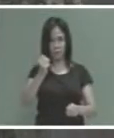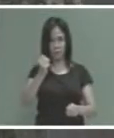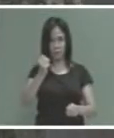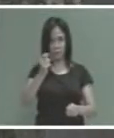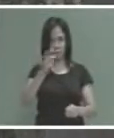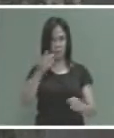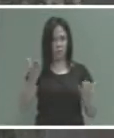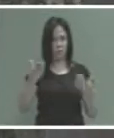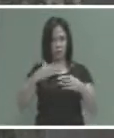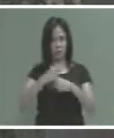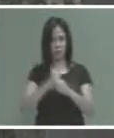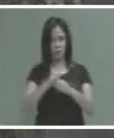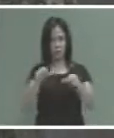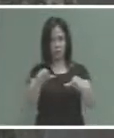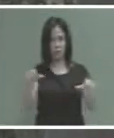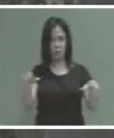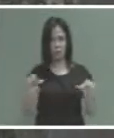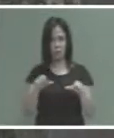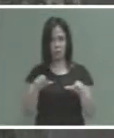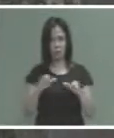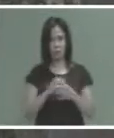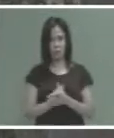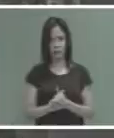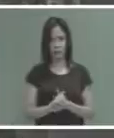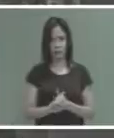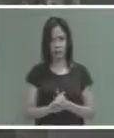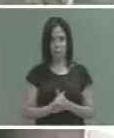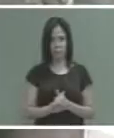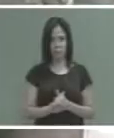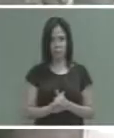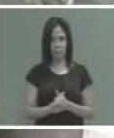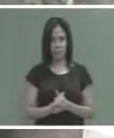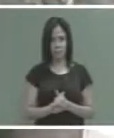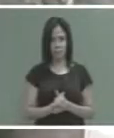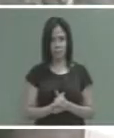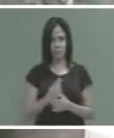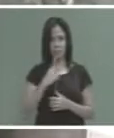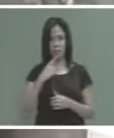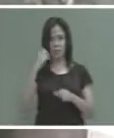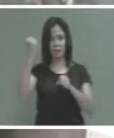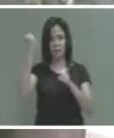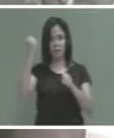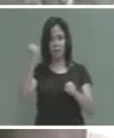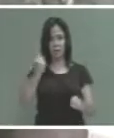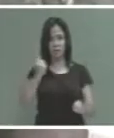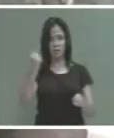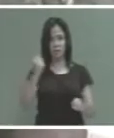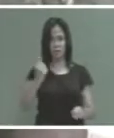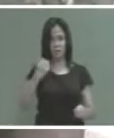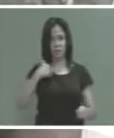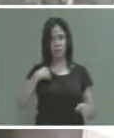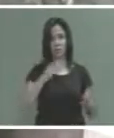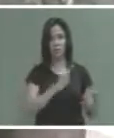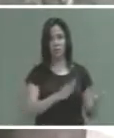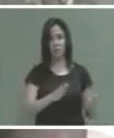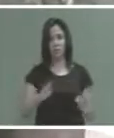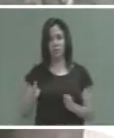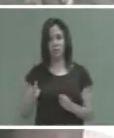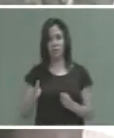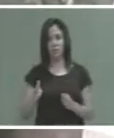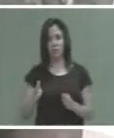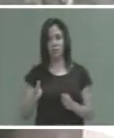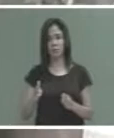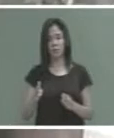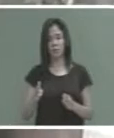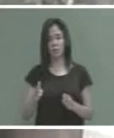¿qué realizas como administrador? ¿Qué es lo que la fundación persigue? Bueno, la fundación ahora mismo está en un proceso de estructuración.